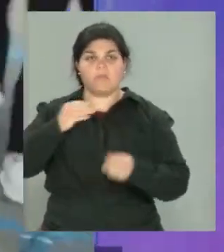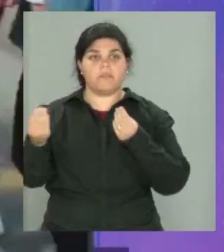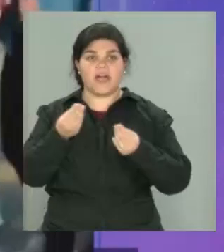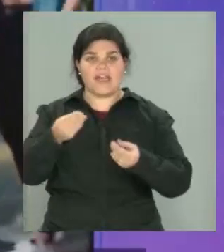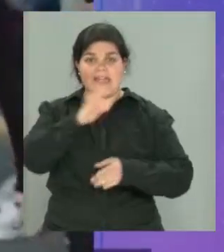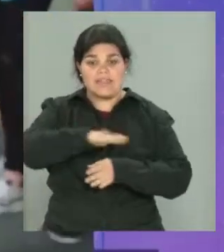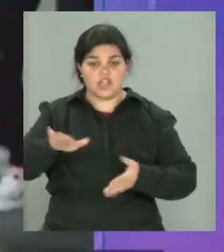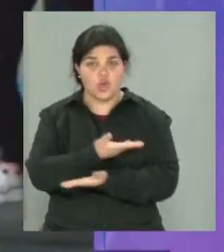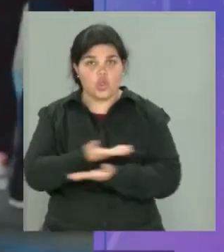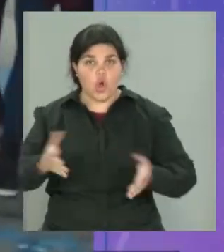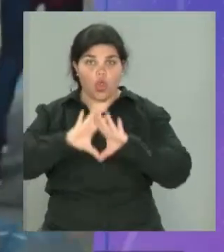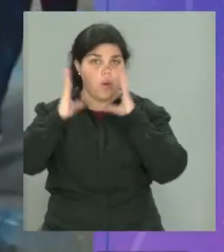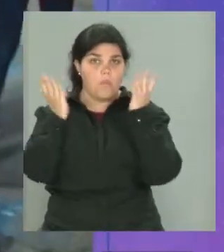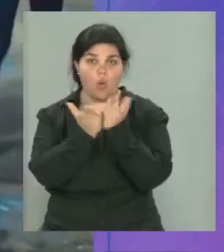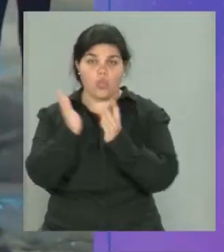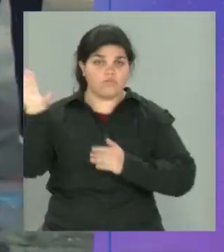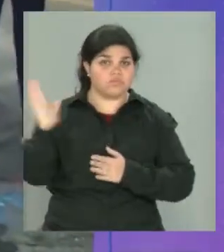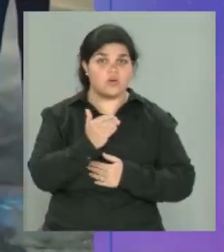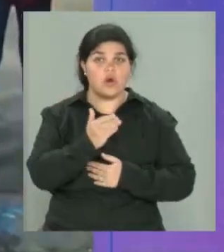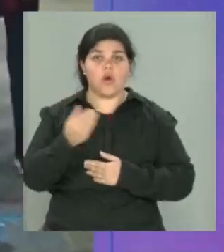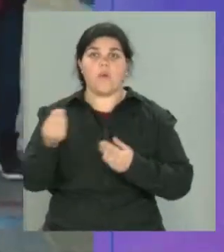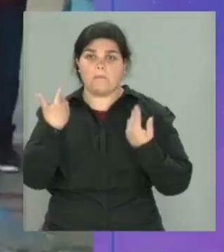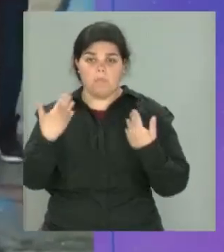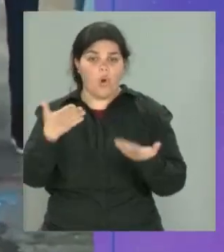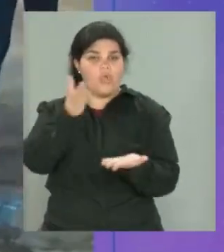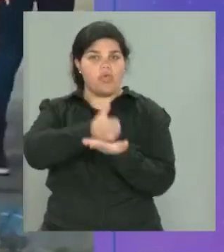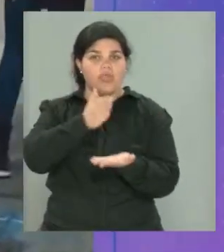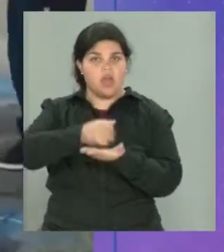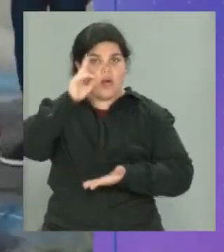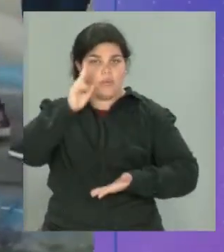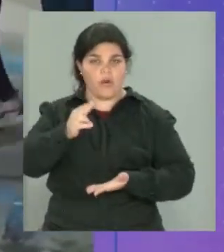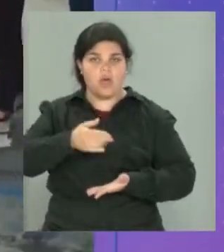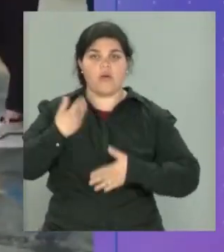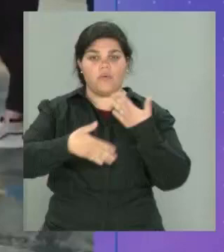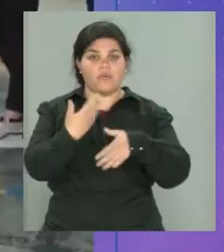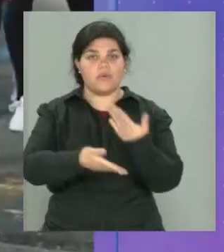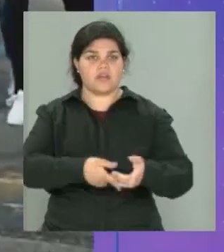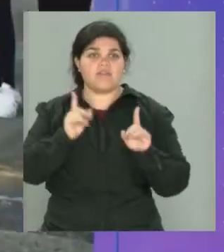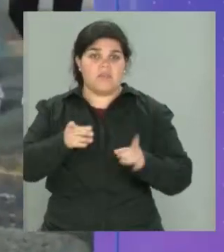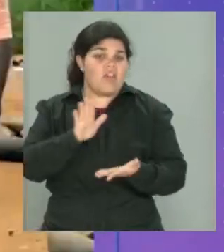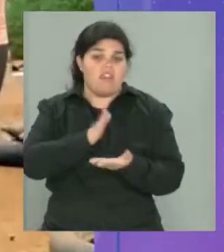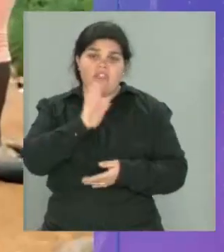los niños en todo el mundo disfruten de sus derechos y puedan ser solo niños.